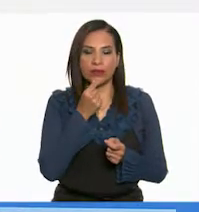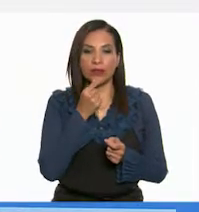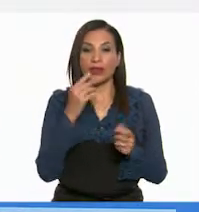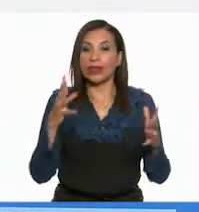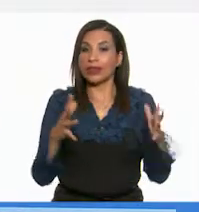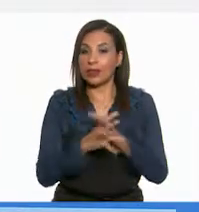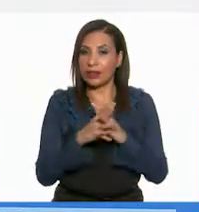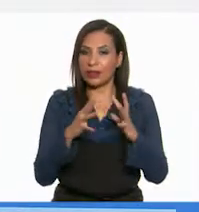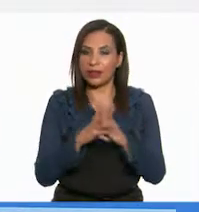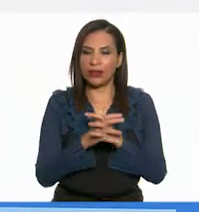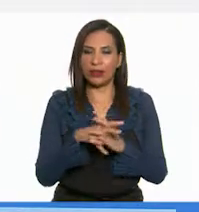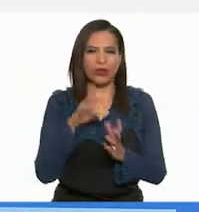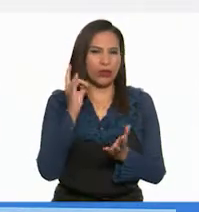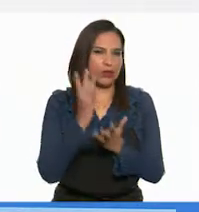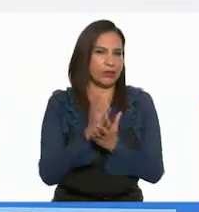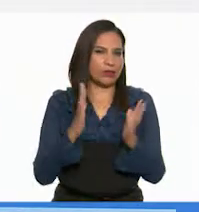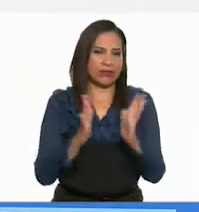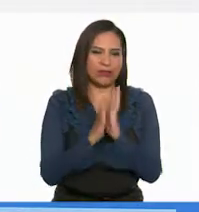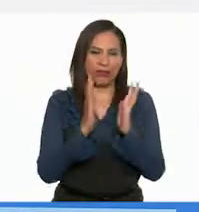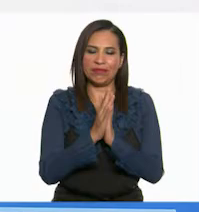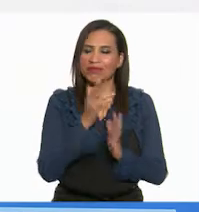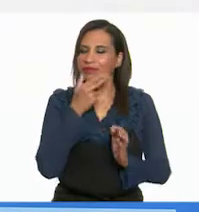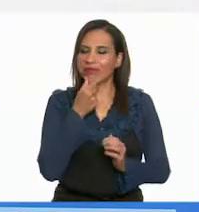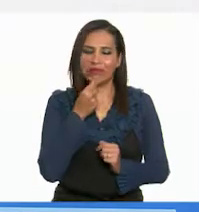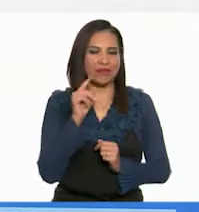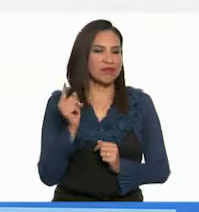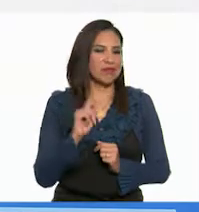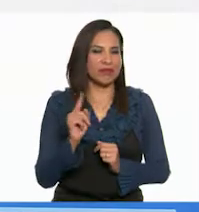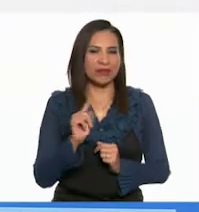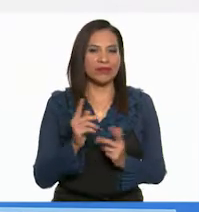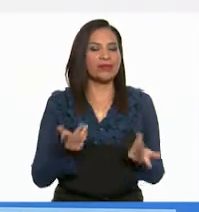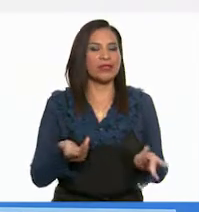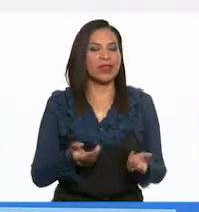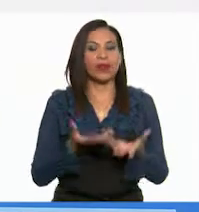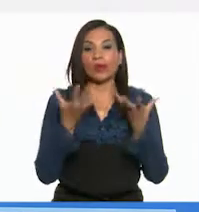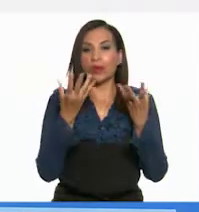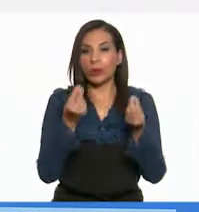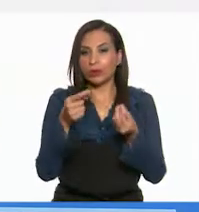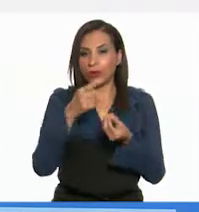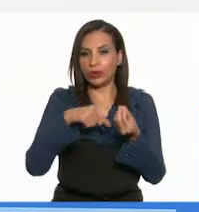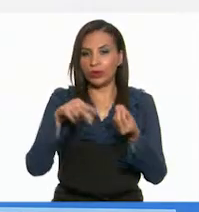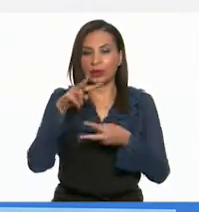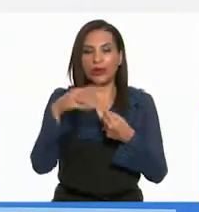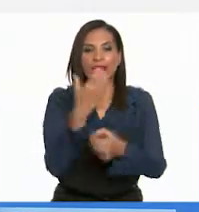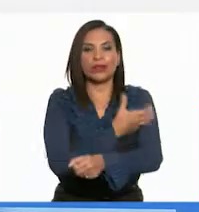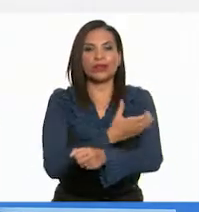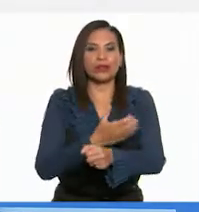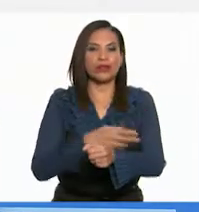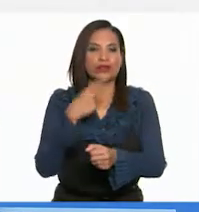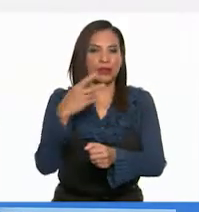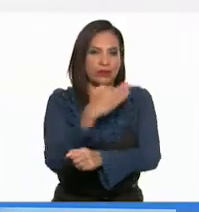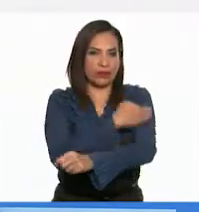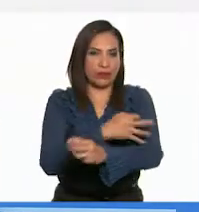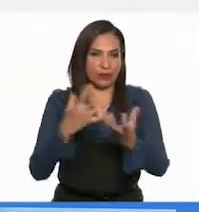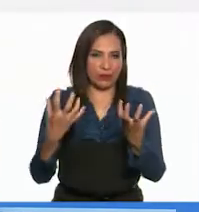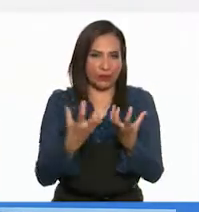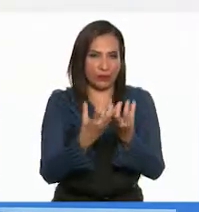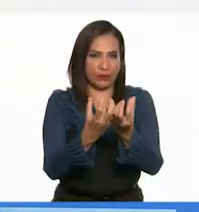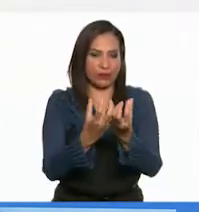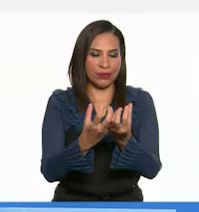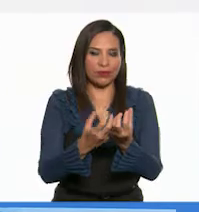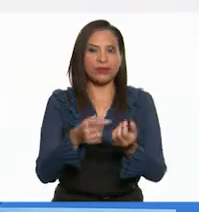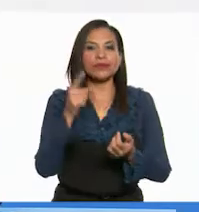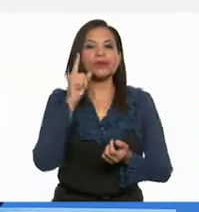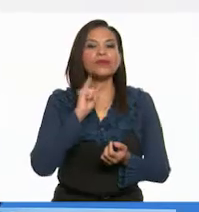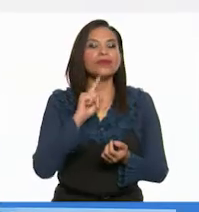en la guerra no solo participaron hombres, al contrario, muchos de ellos iban acompañados de sus familias.